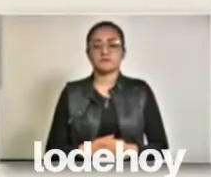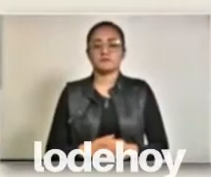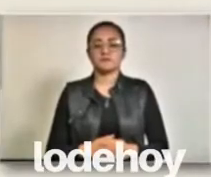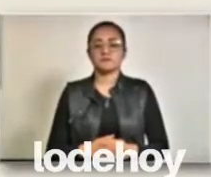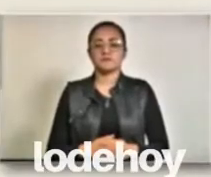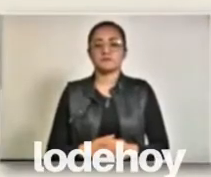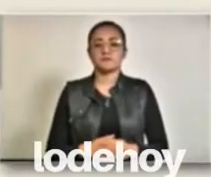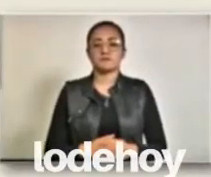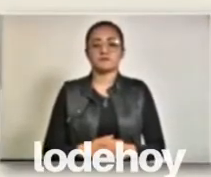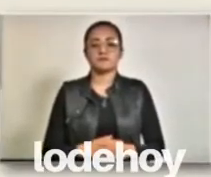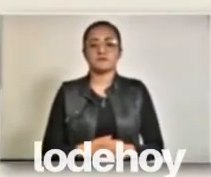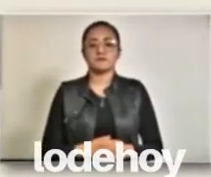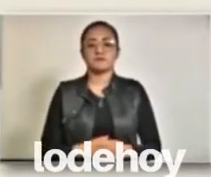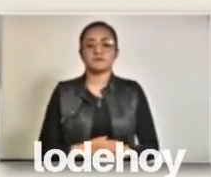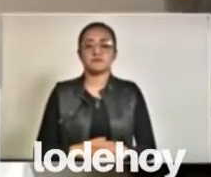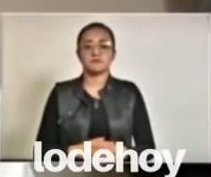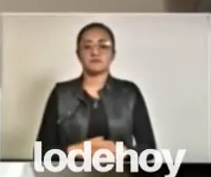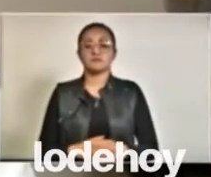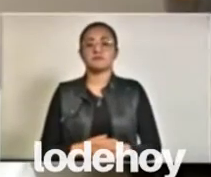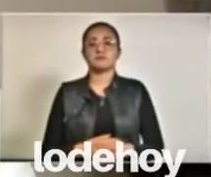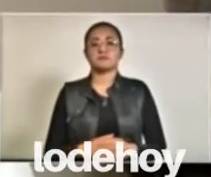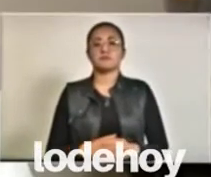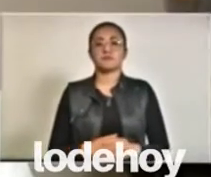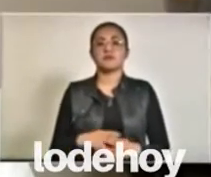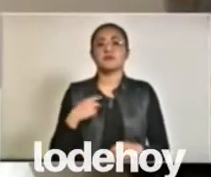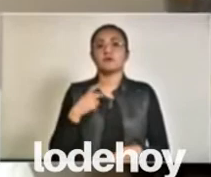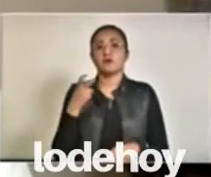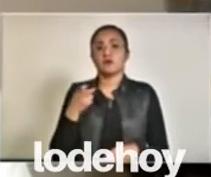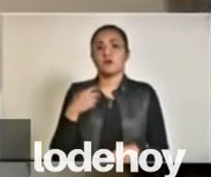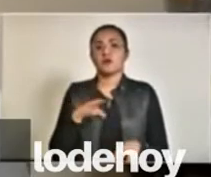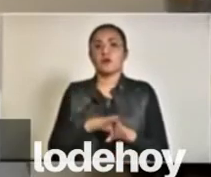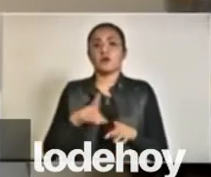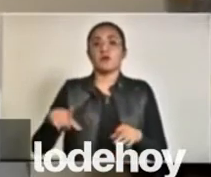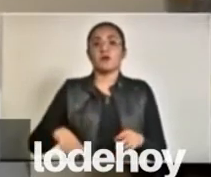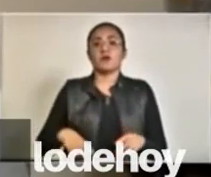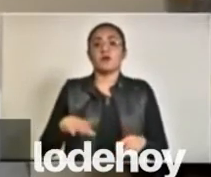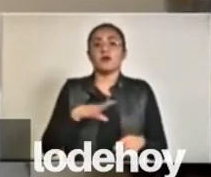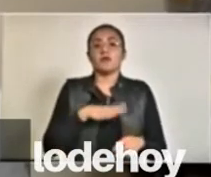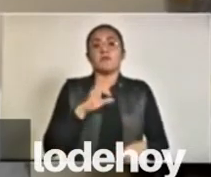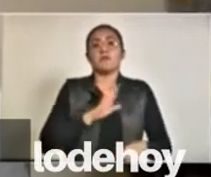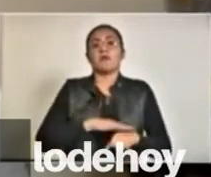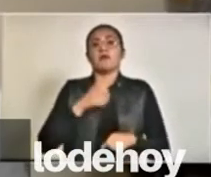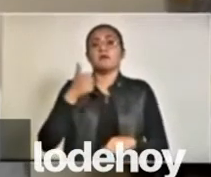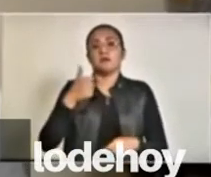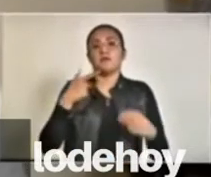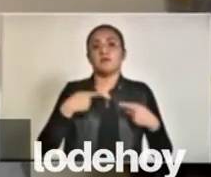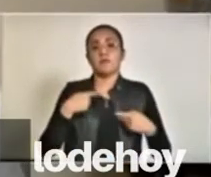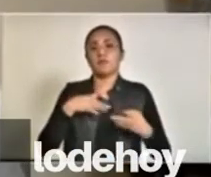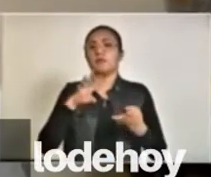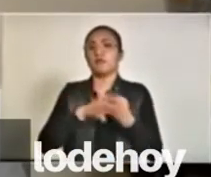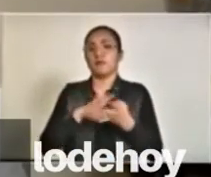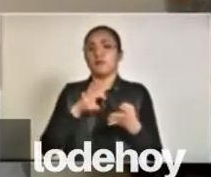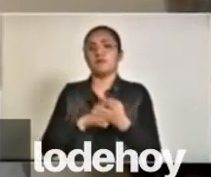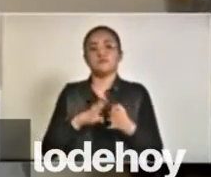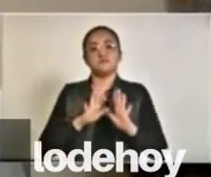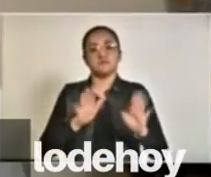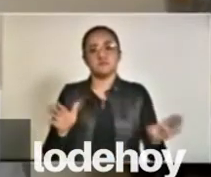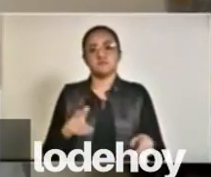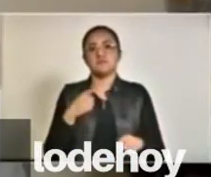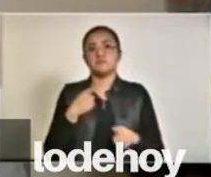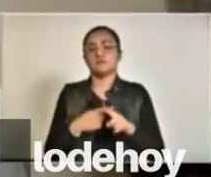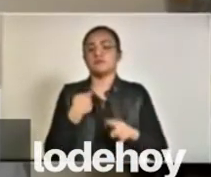pero lo que hay que decir como gobierno es que hay más de seis detenidos que